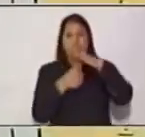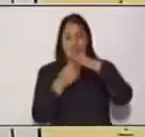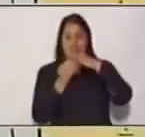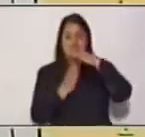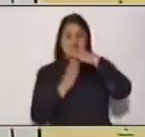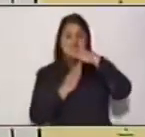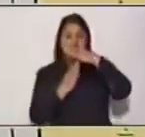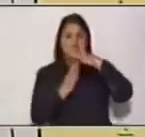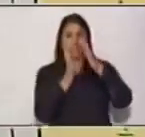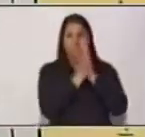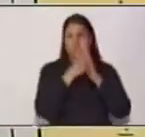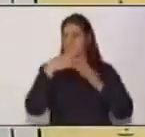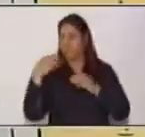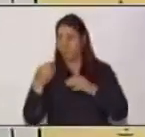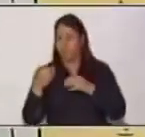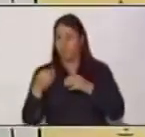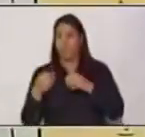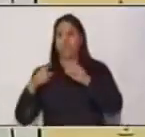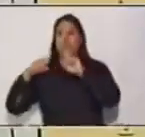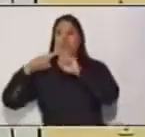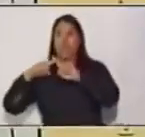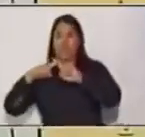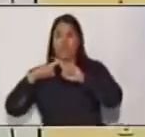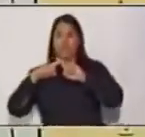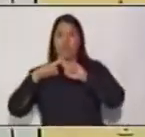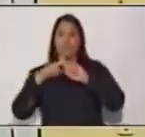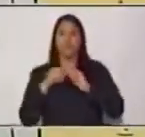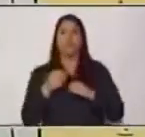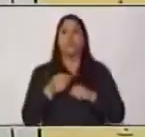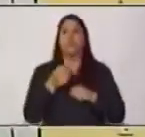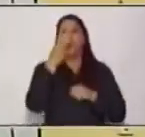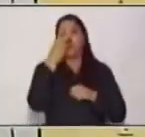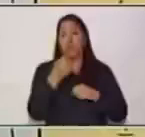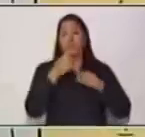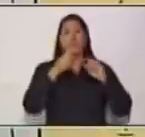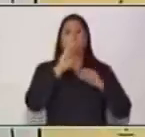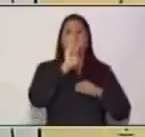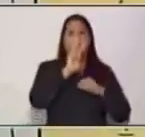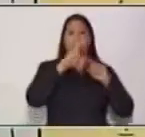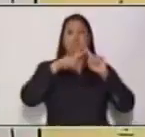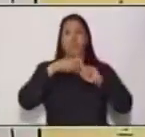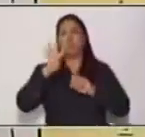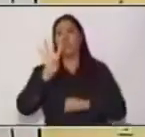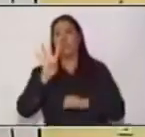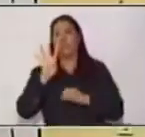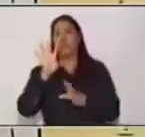exponentes. Nuestra base es x, 3 por 4.